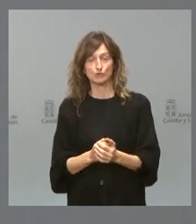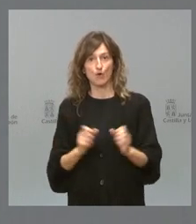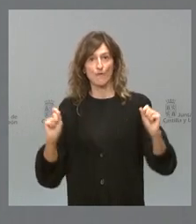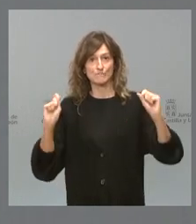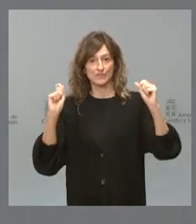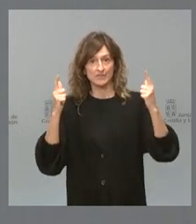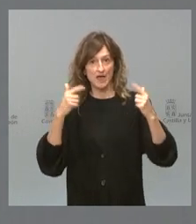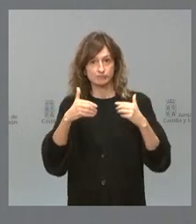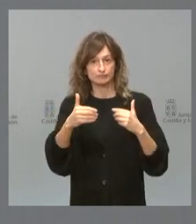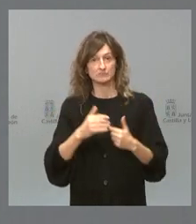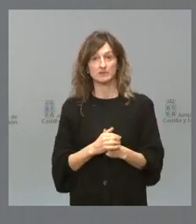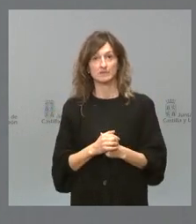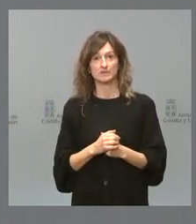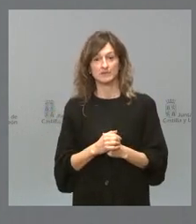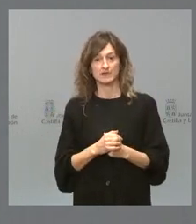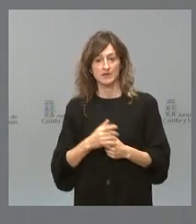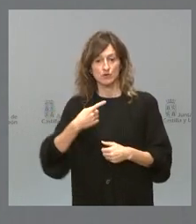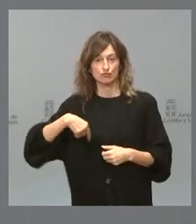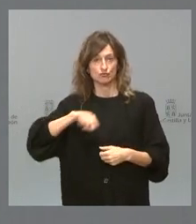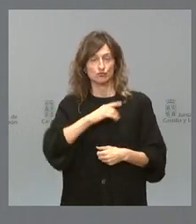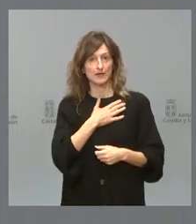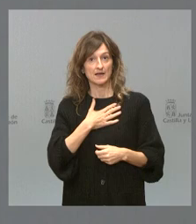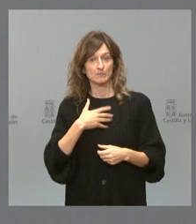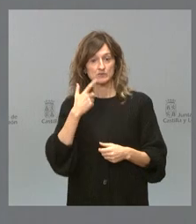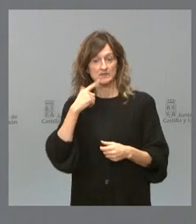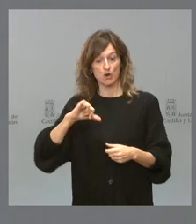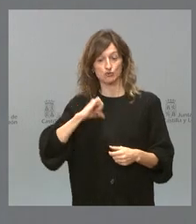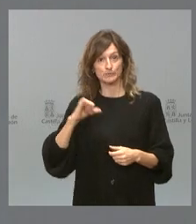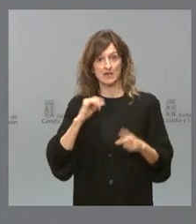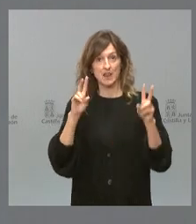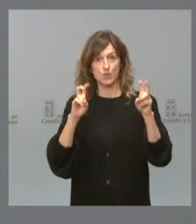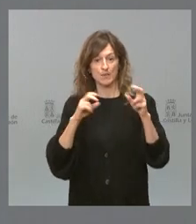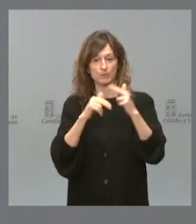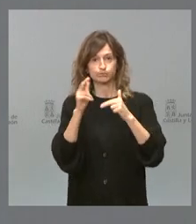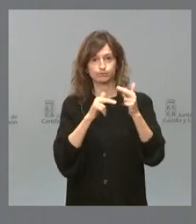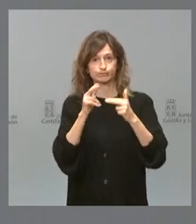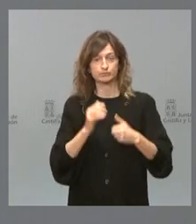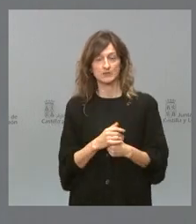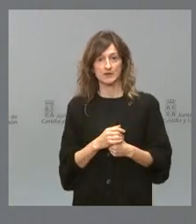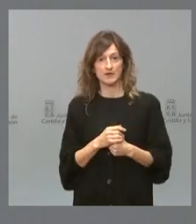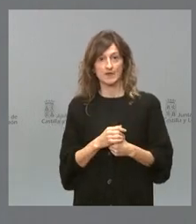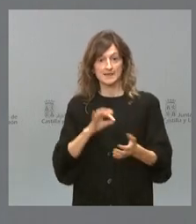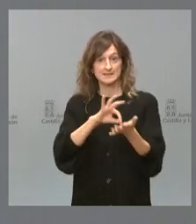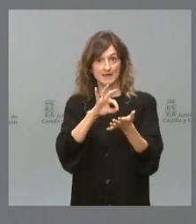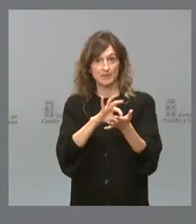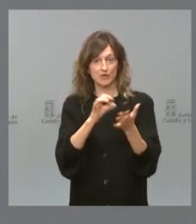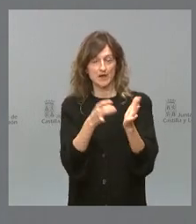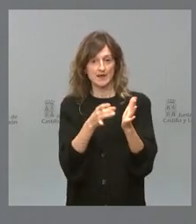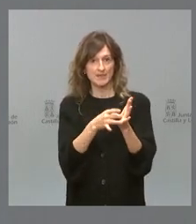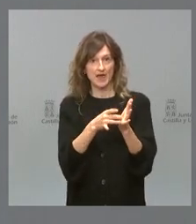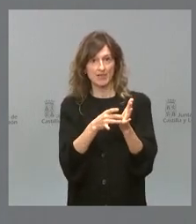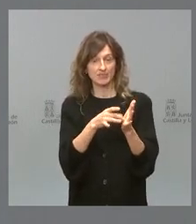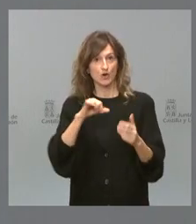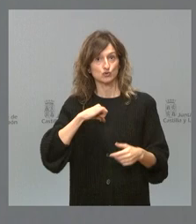en vigor En todo caso la garantía que nosotros damos es que mientras este hospital nuevo se construye se va a seguir prestando servicio de calidad en